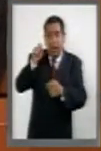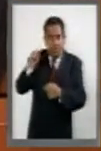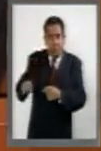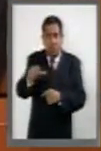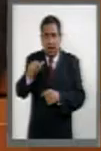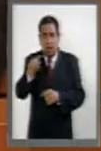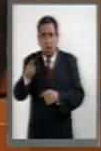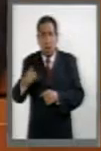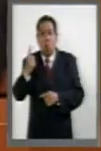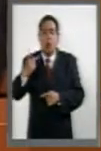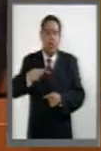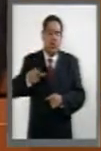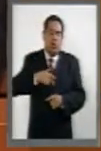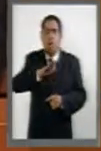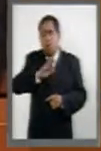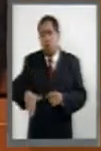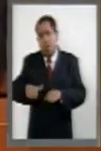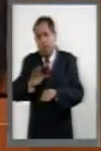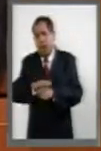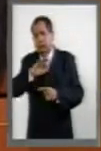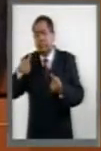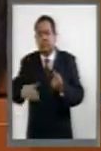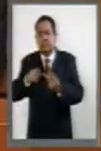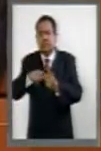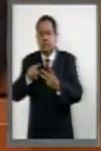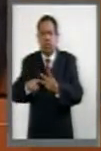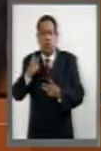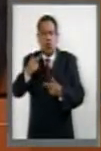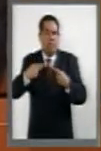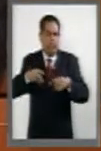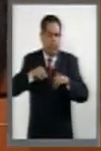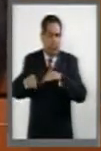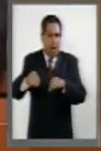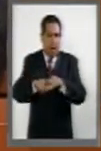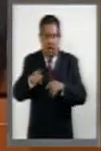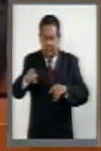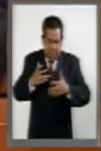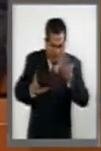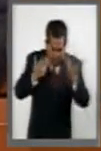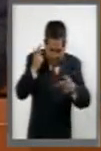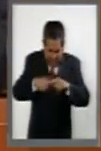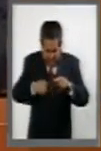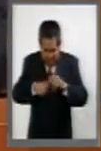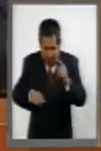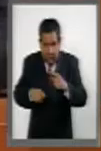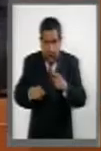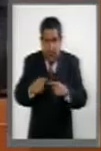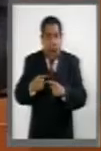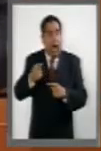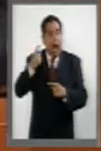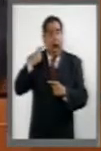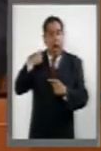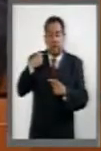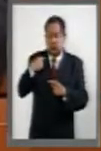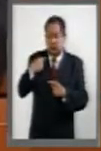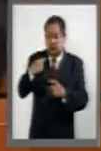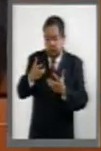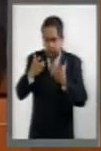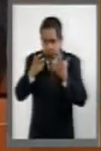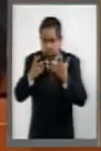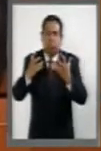la muerte de un empleado más e hirió a 2 trabajadores mientras removían escombros de la explosión que hubo pocos meses